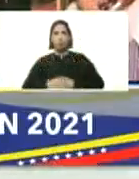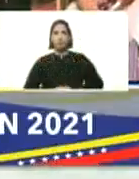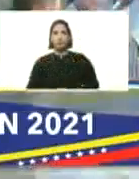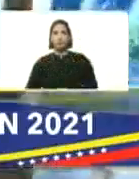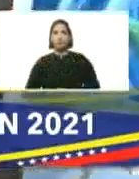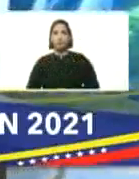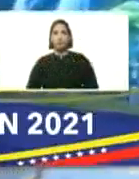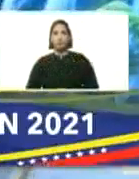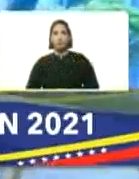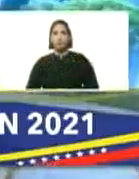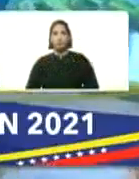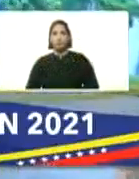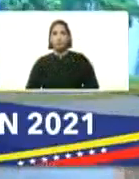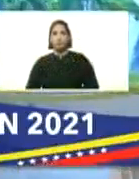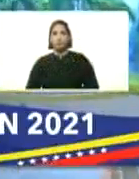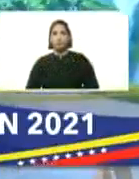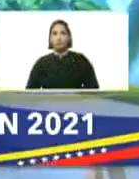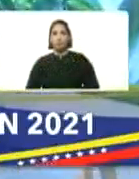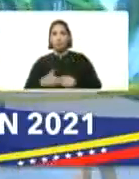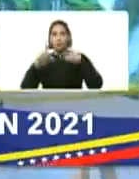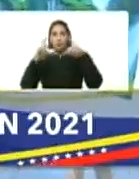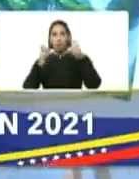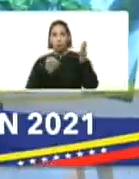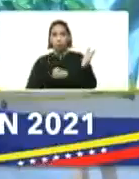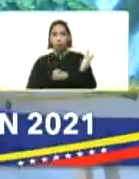la foto de la eternidad.